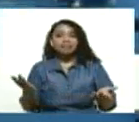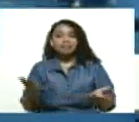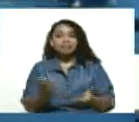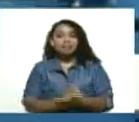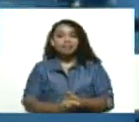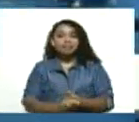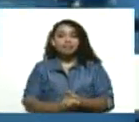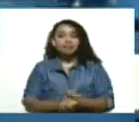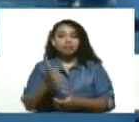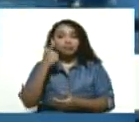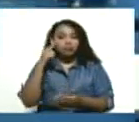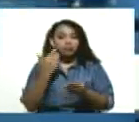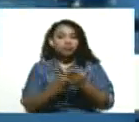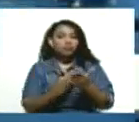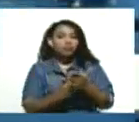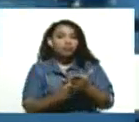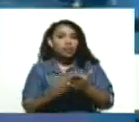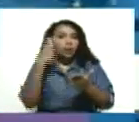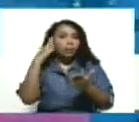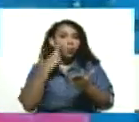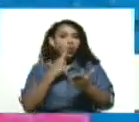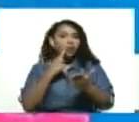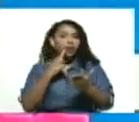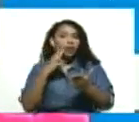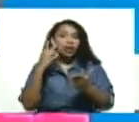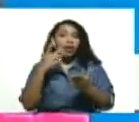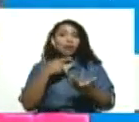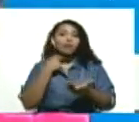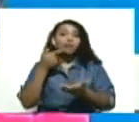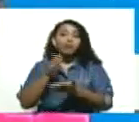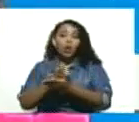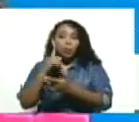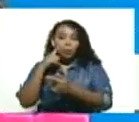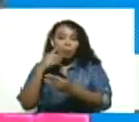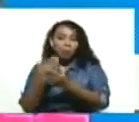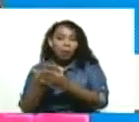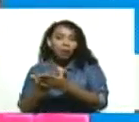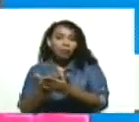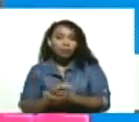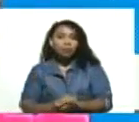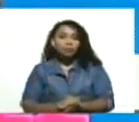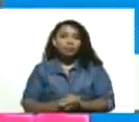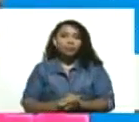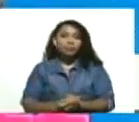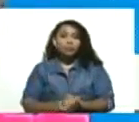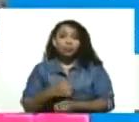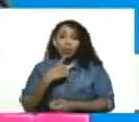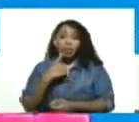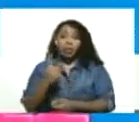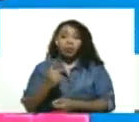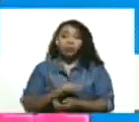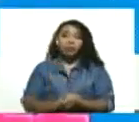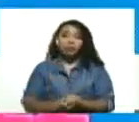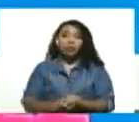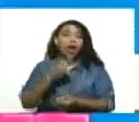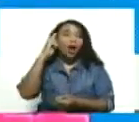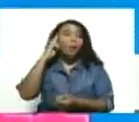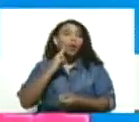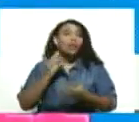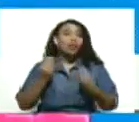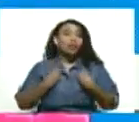a corroborar que Bolívar estaba muerto y reivindicó al Bolívar